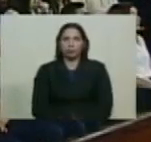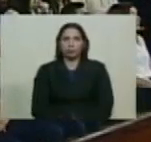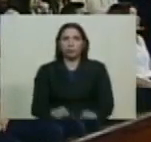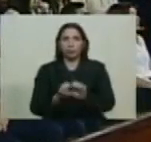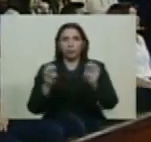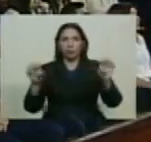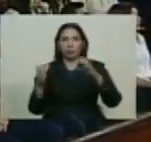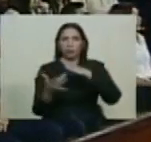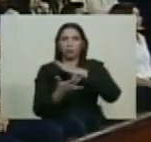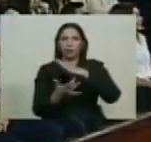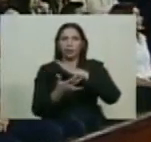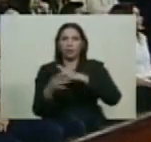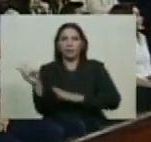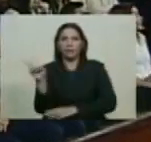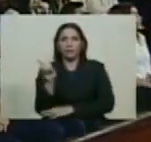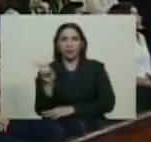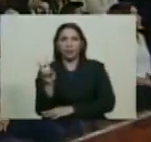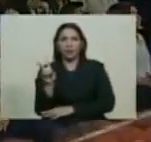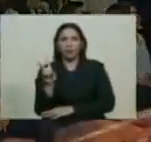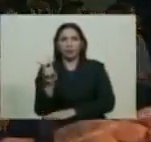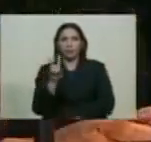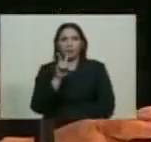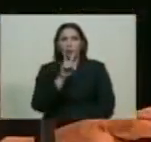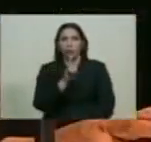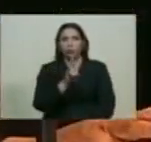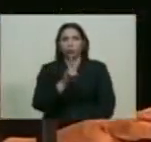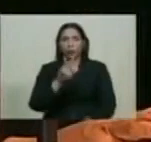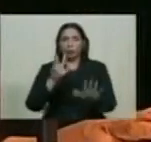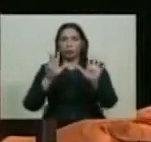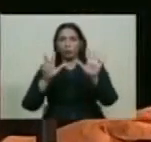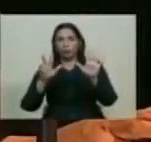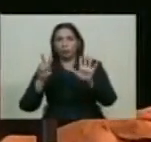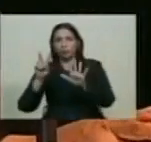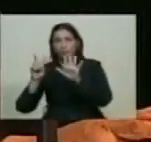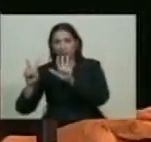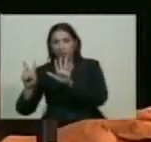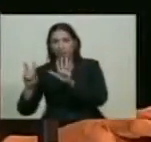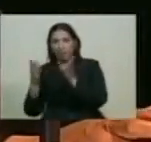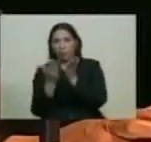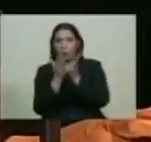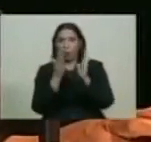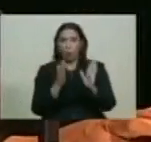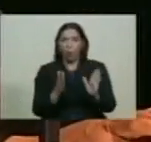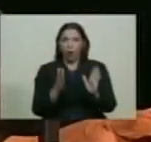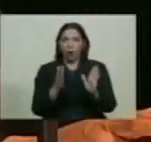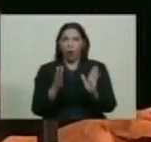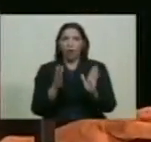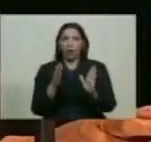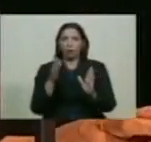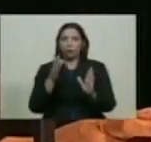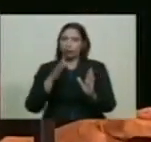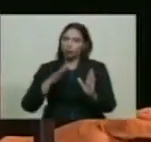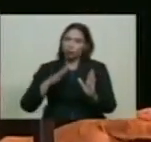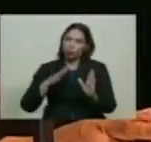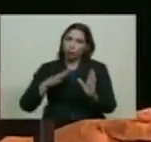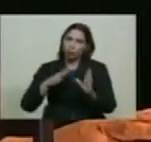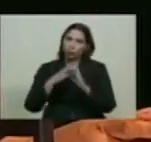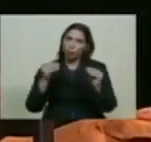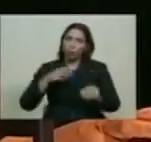Venezuela compone 287 escuelas a lo largo de todos los estados del país